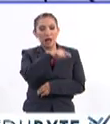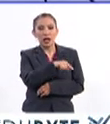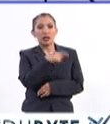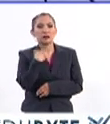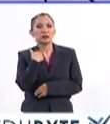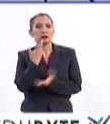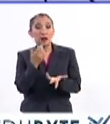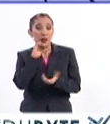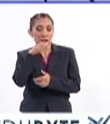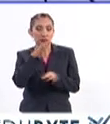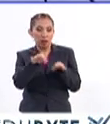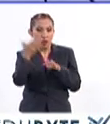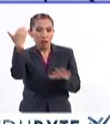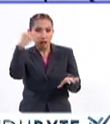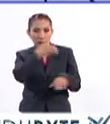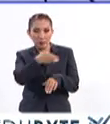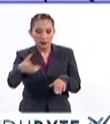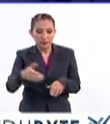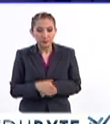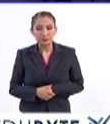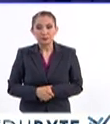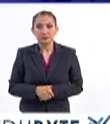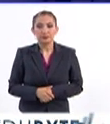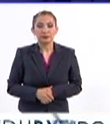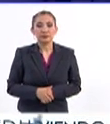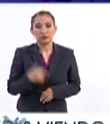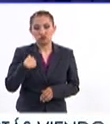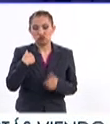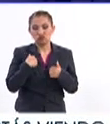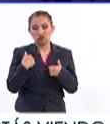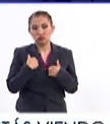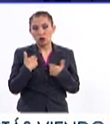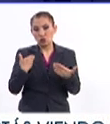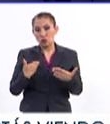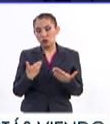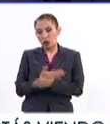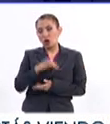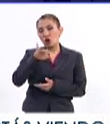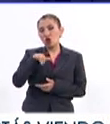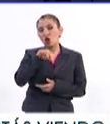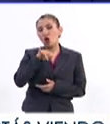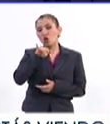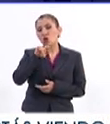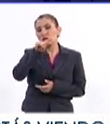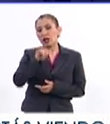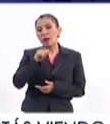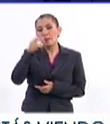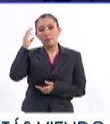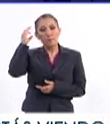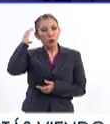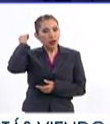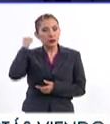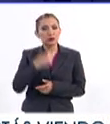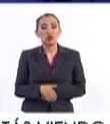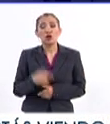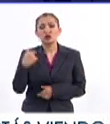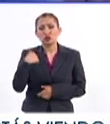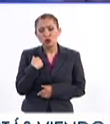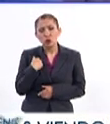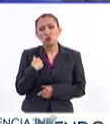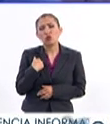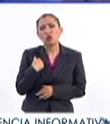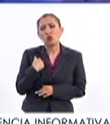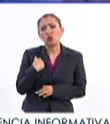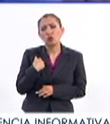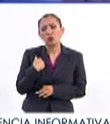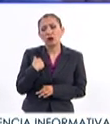su familia también fueron campesinos. Y yo nací en Cojutla, Morelos, México. Pues yo he traído más que